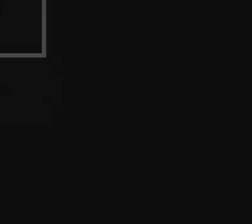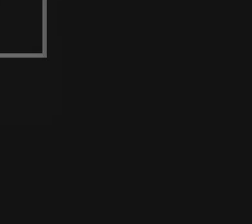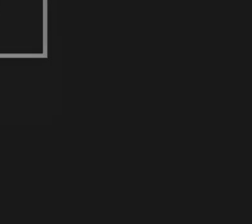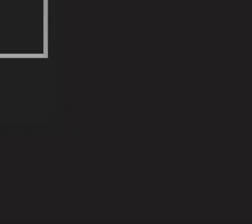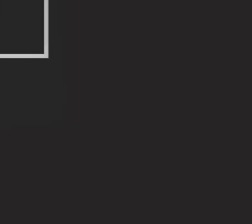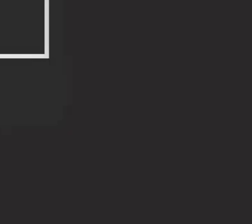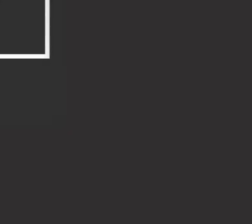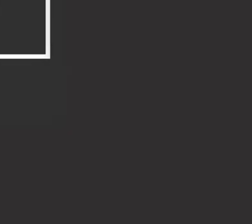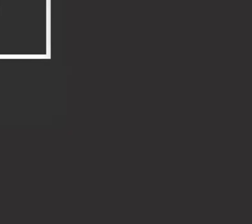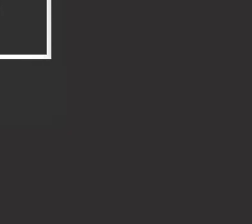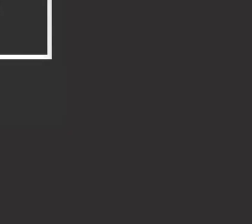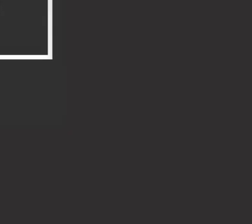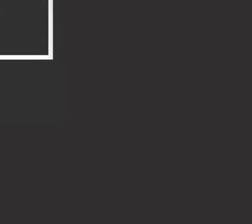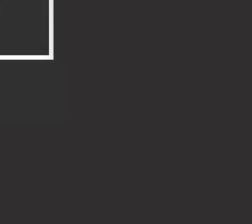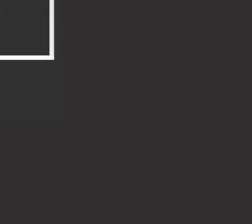¡Gracias! ¡Gracias!